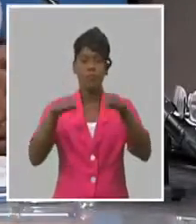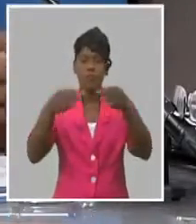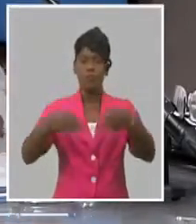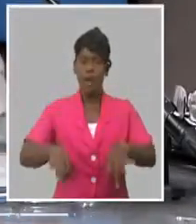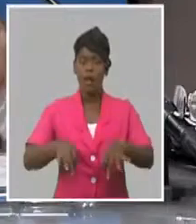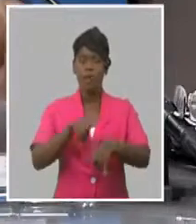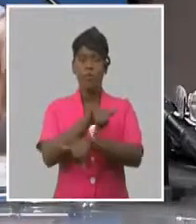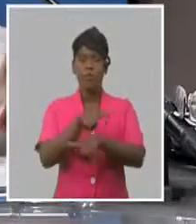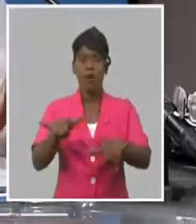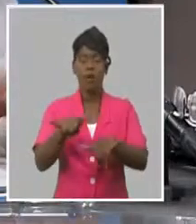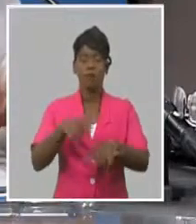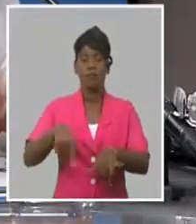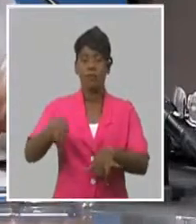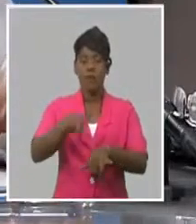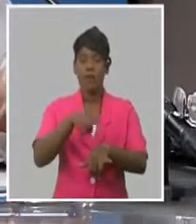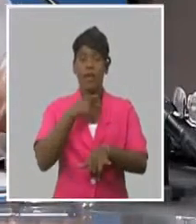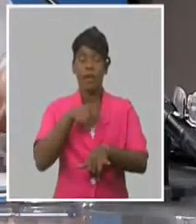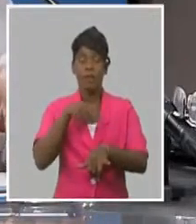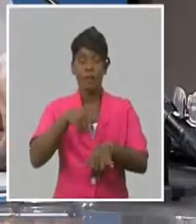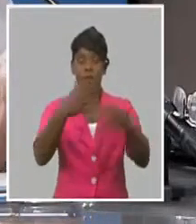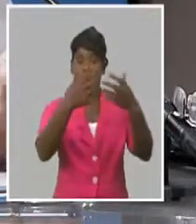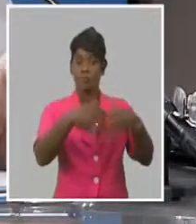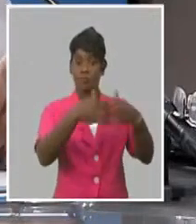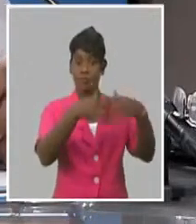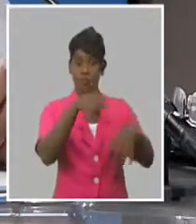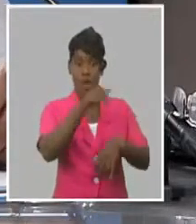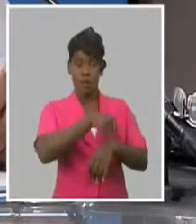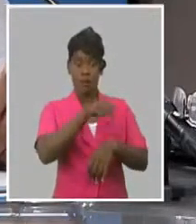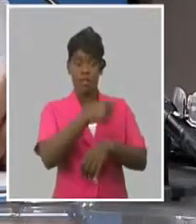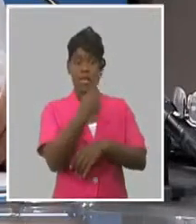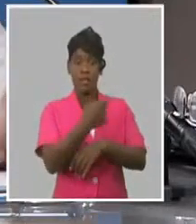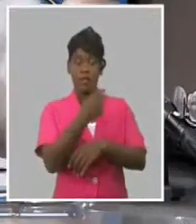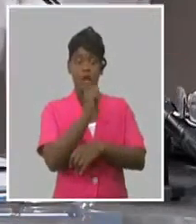usar la producción nacional y no la